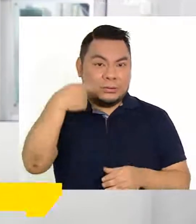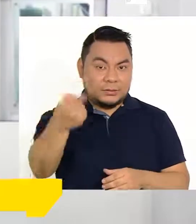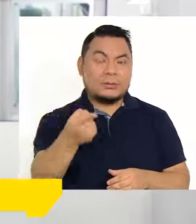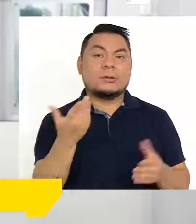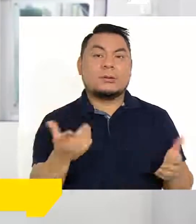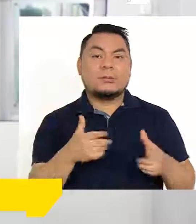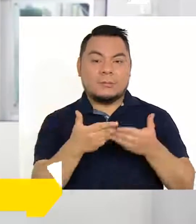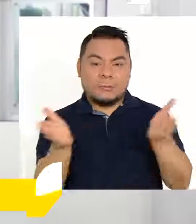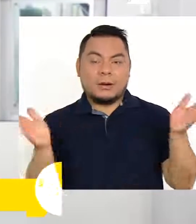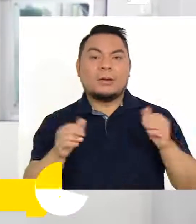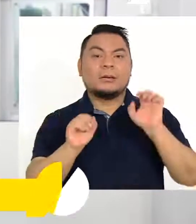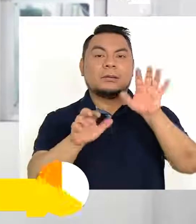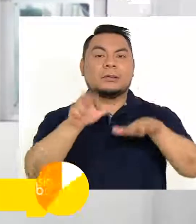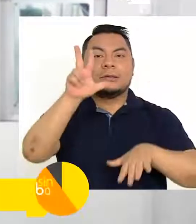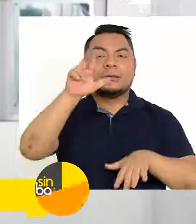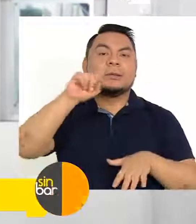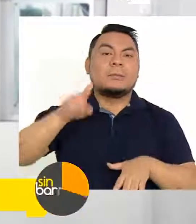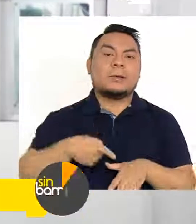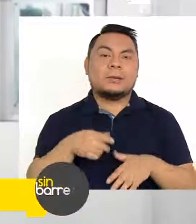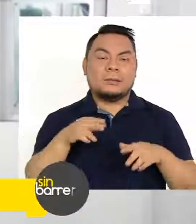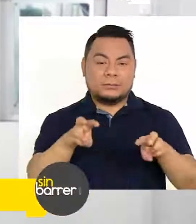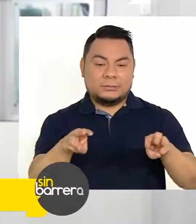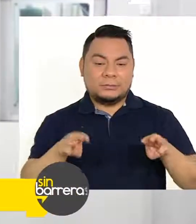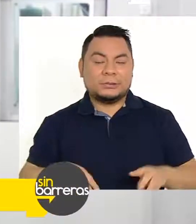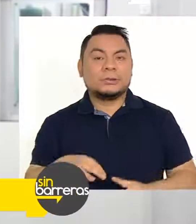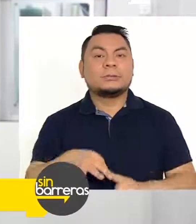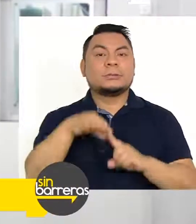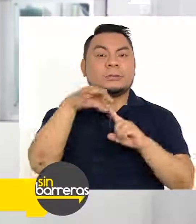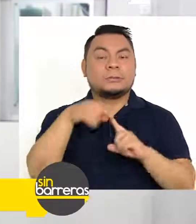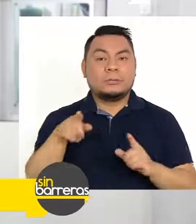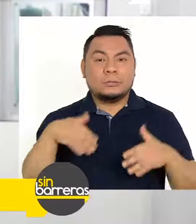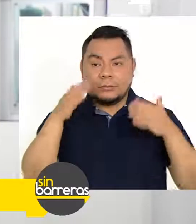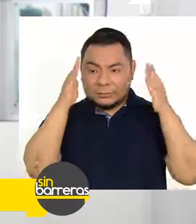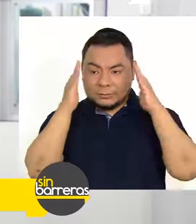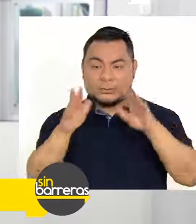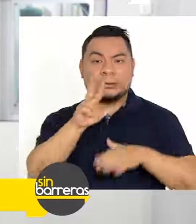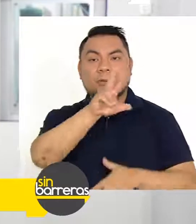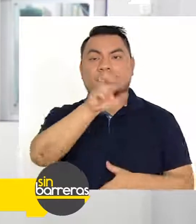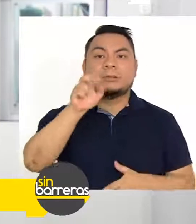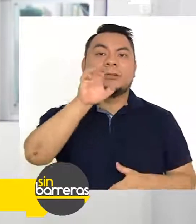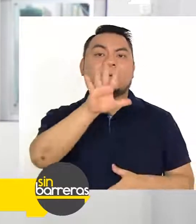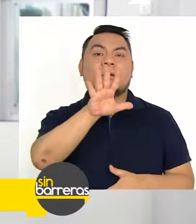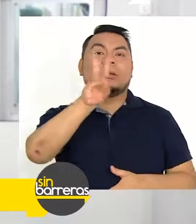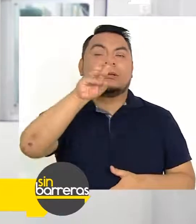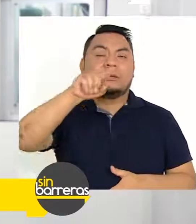generales habilitará más de 13.000 mesas especiales para atender a